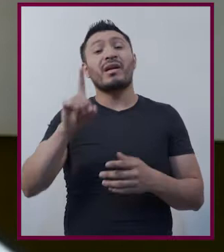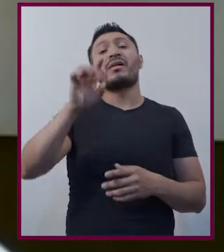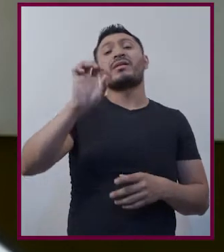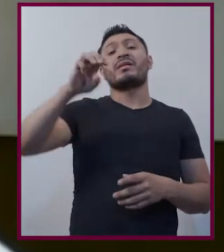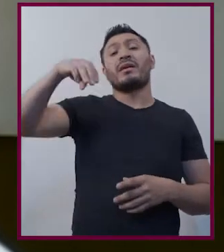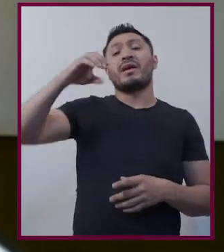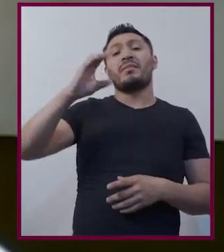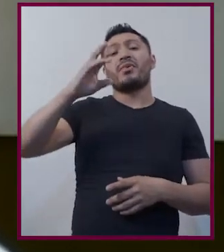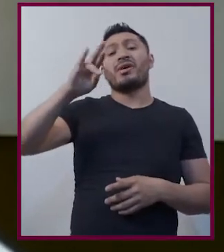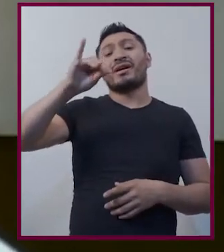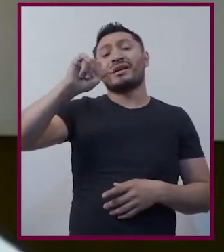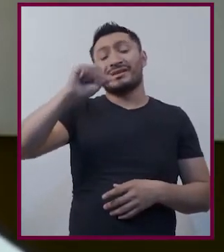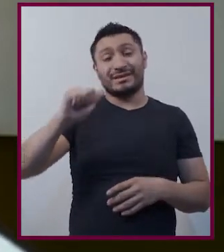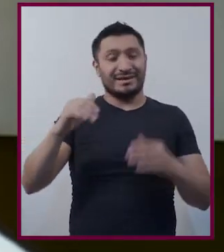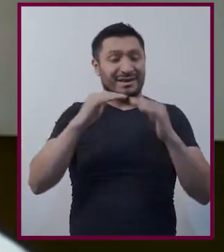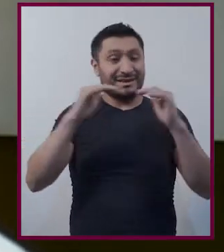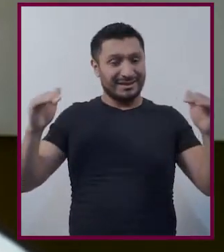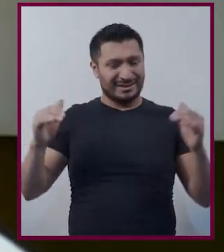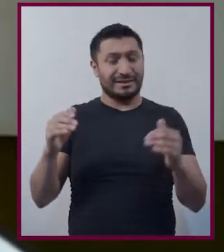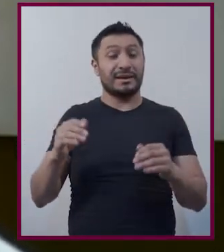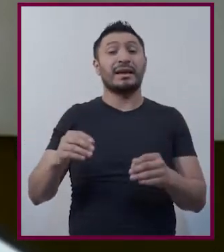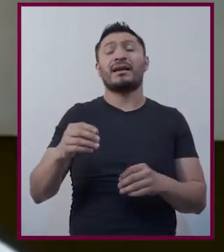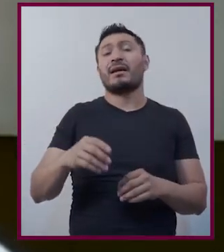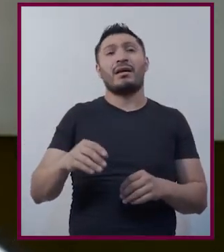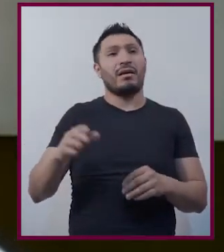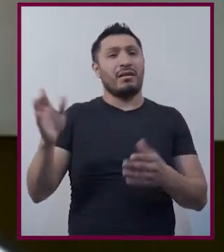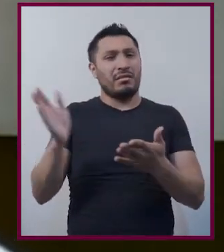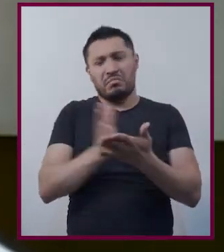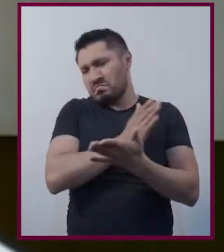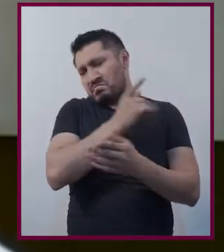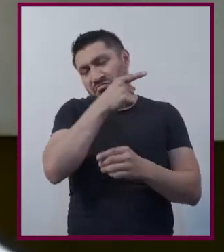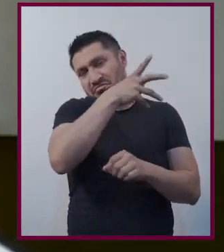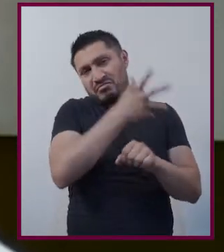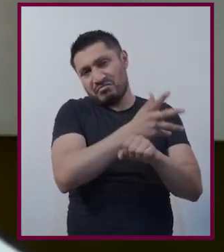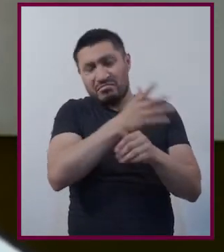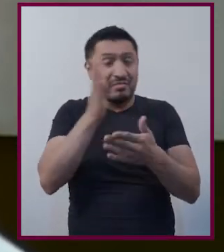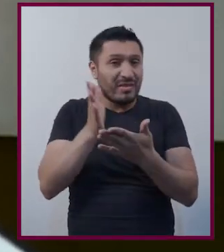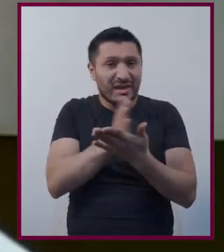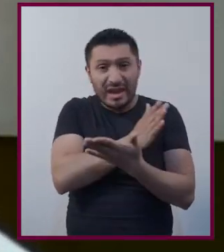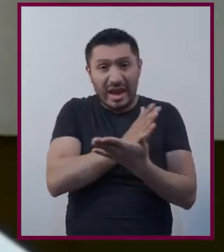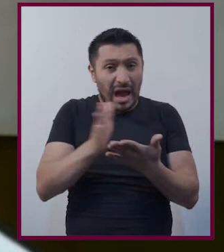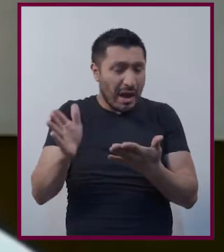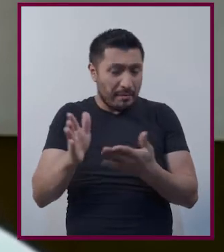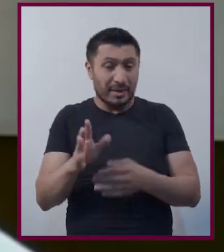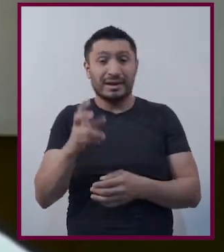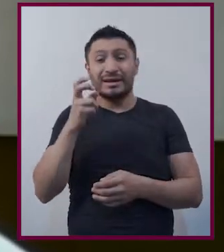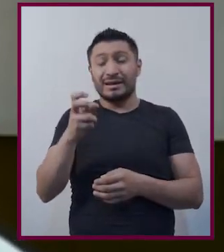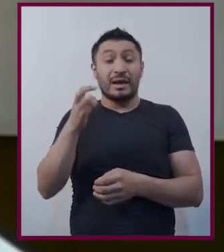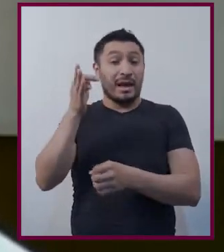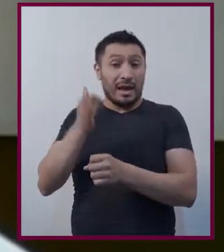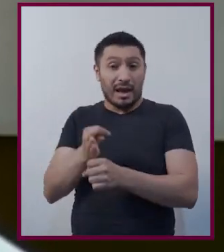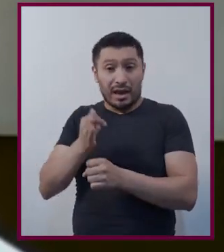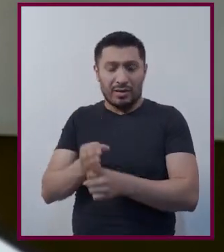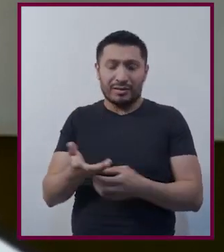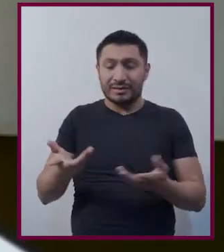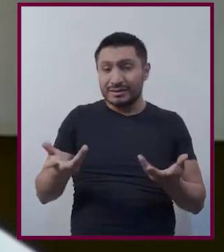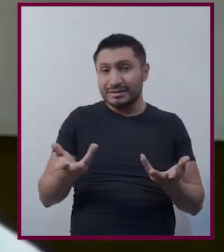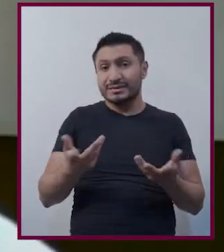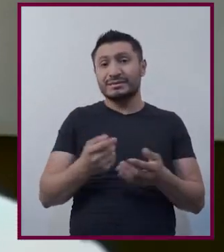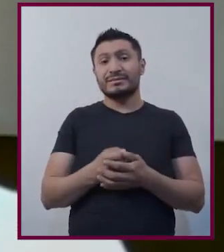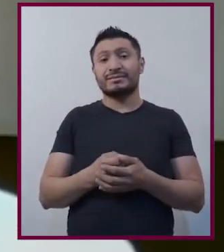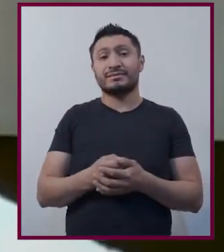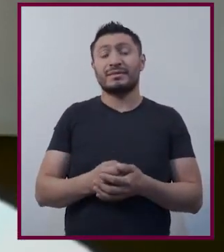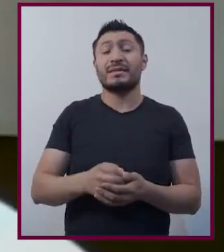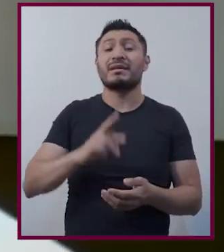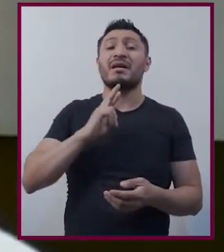democracia, más allá de lo que diga Estados Unidos, es aparentemente por ahora, hoy por hoy,